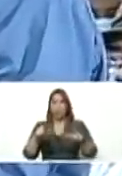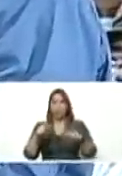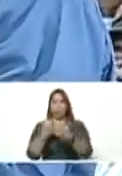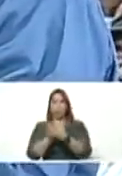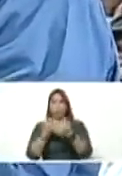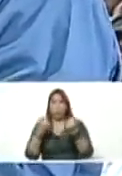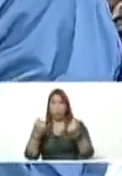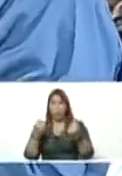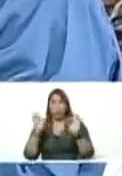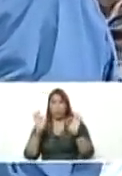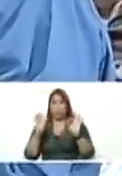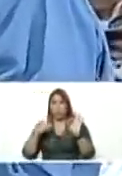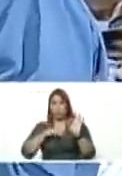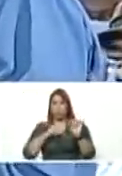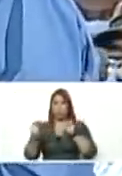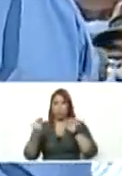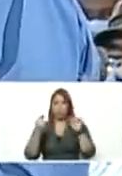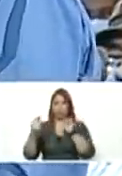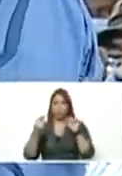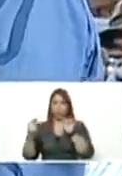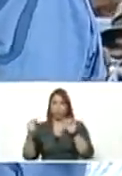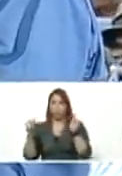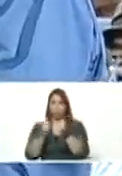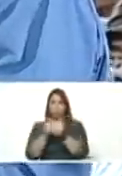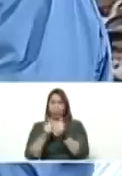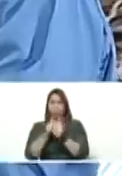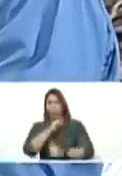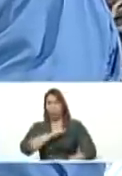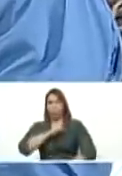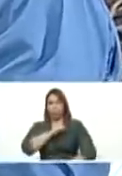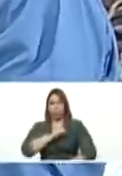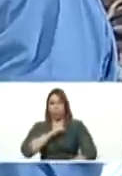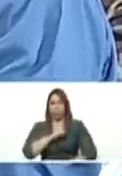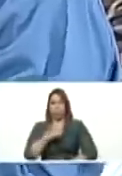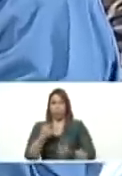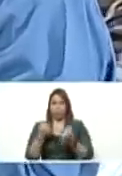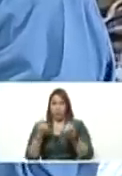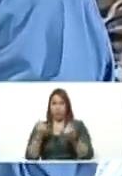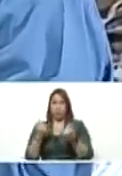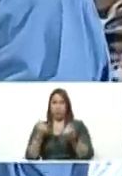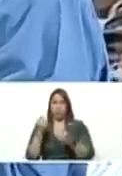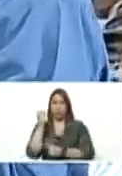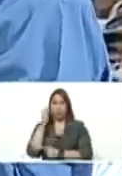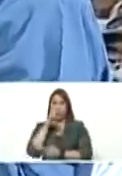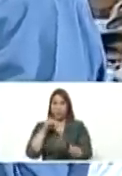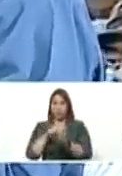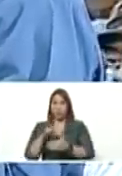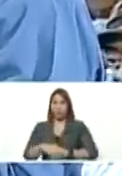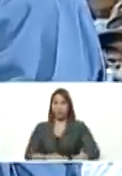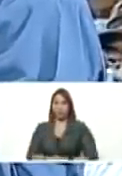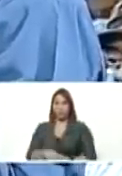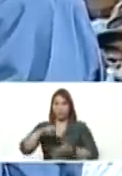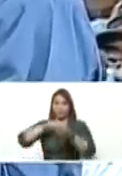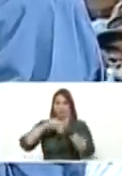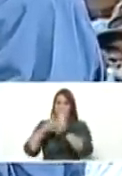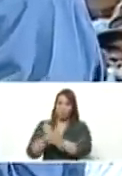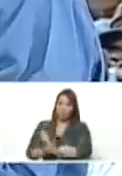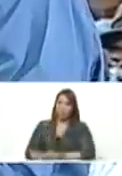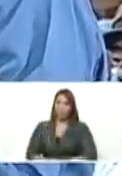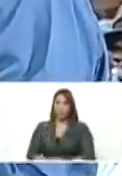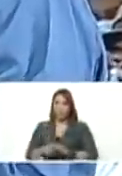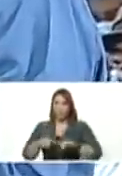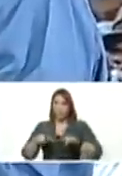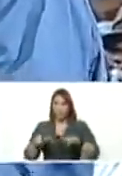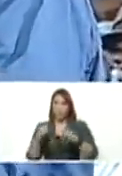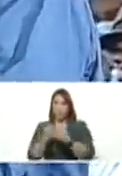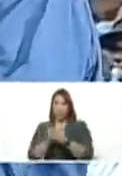hemos debatido con la Comisión de Finanzas de la Asamblea Nacional como central, lo que significa las zonas económicas especiales